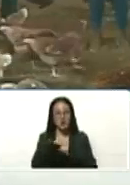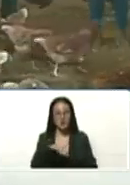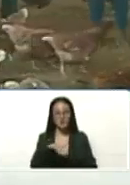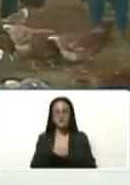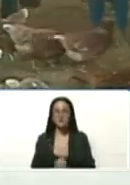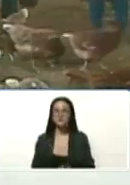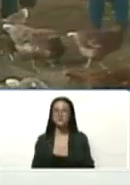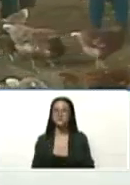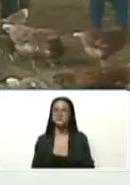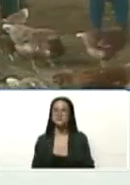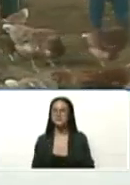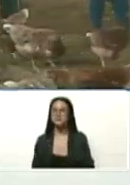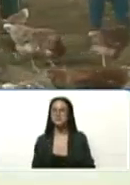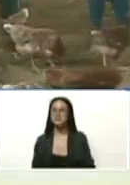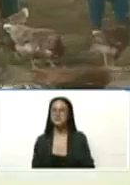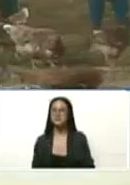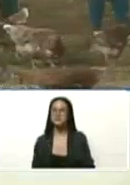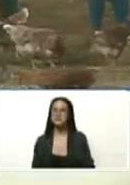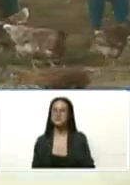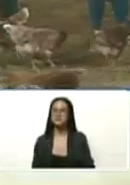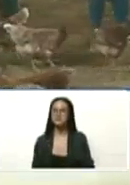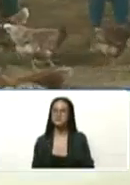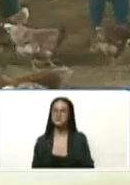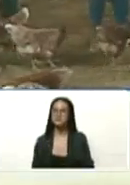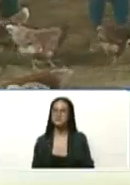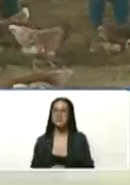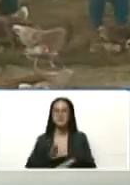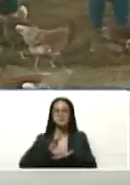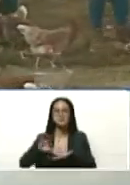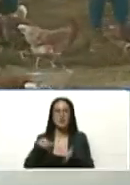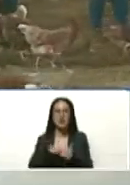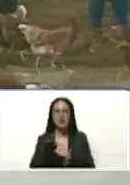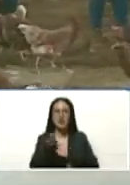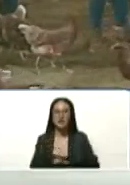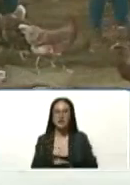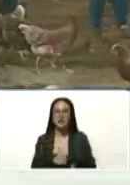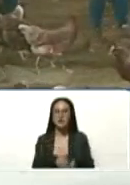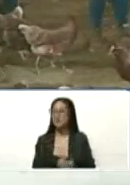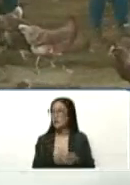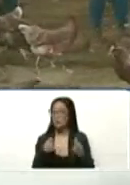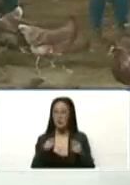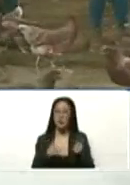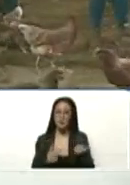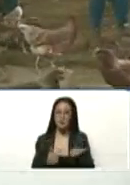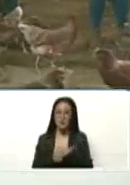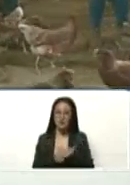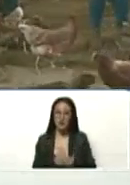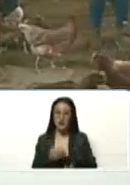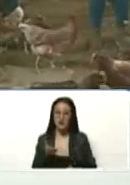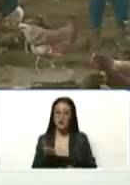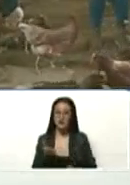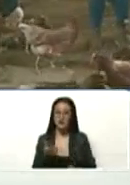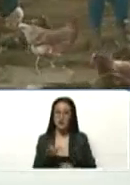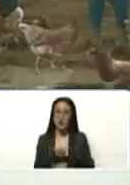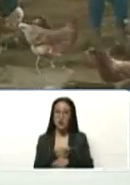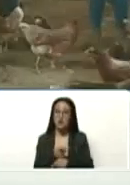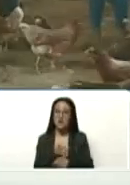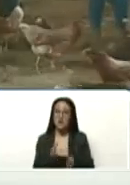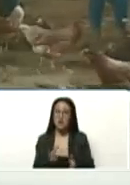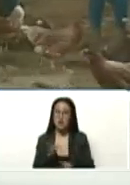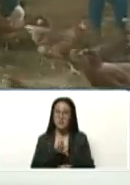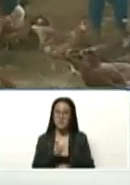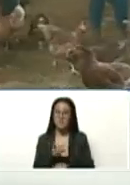Castro Soteldo aquí en Caliente? ¿Dónde está el financiamiento, Castro Soteldo? ¿Es posible apoyar a Ernesto Luna como gobernador en ese